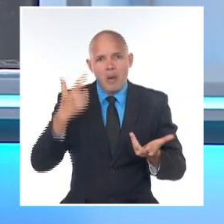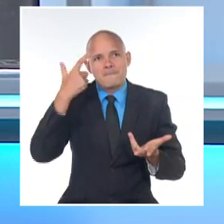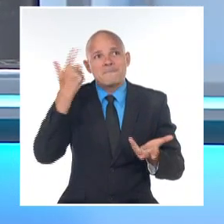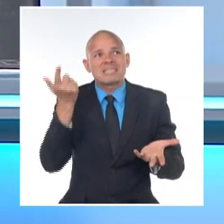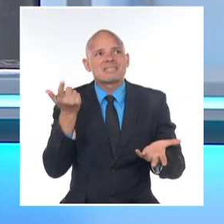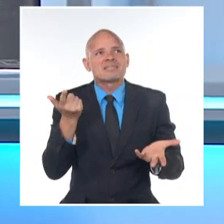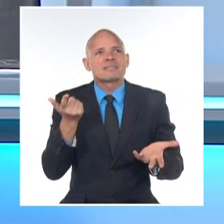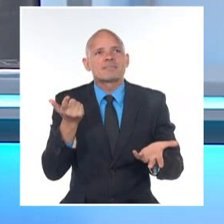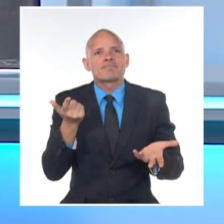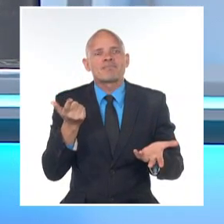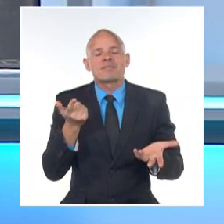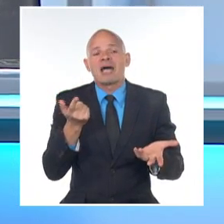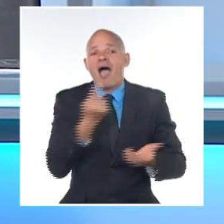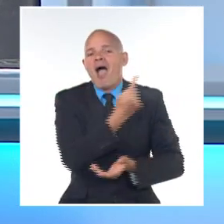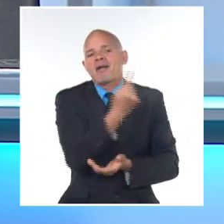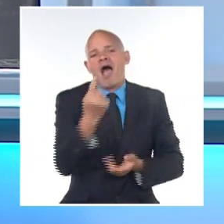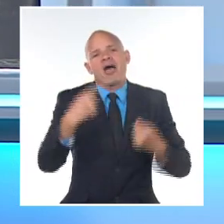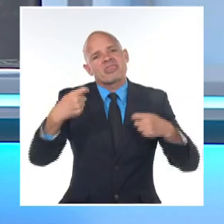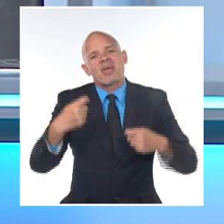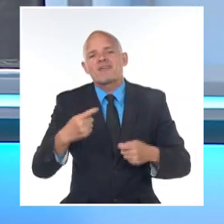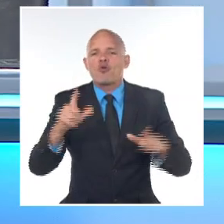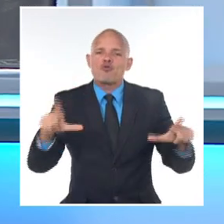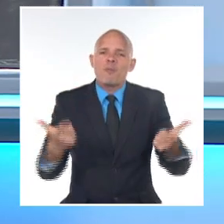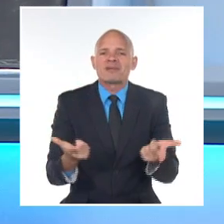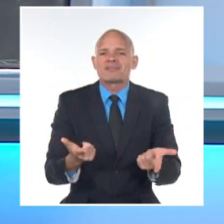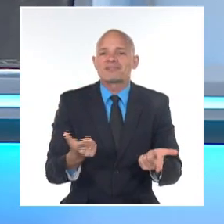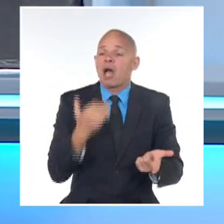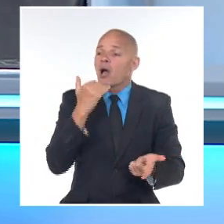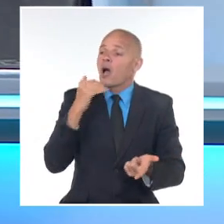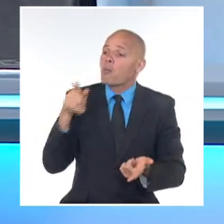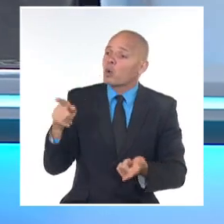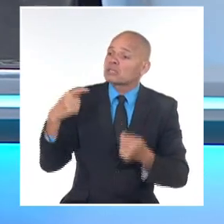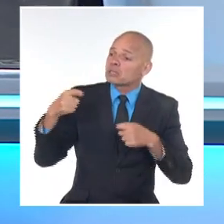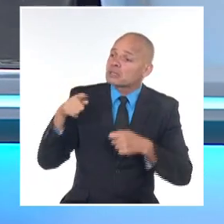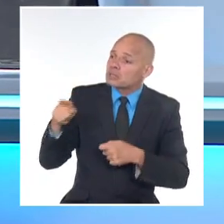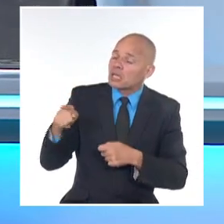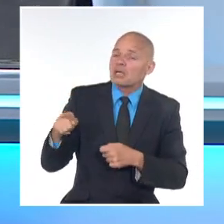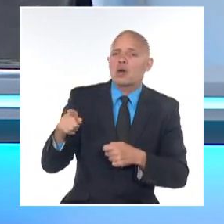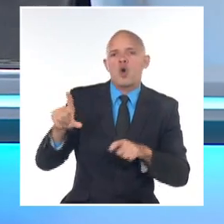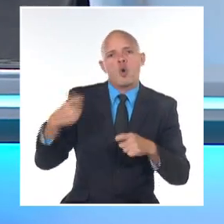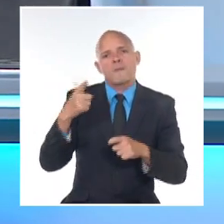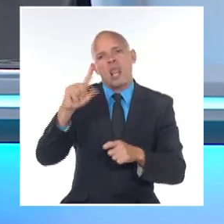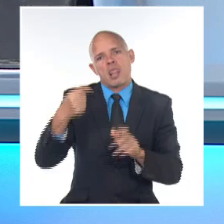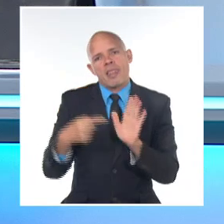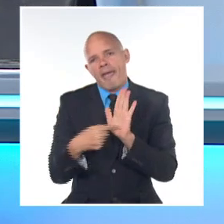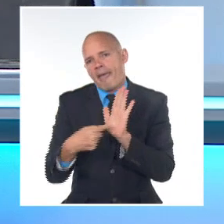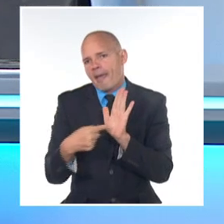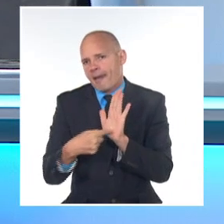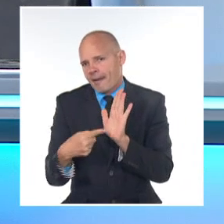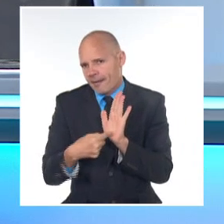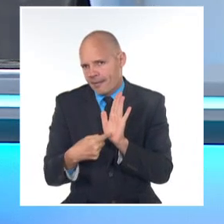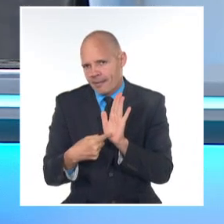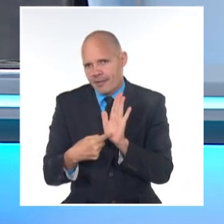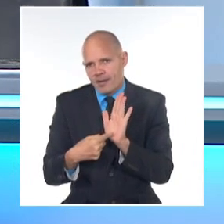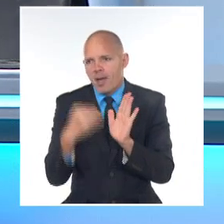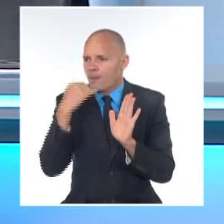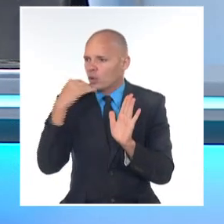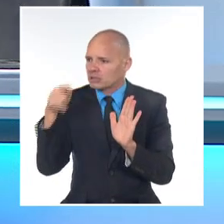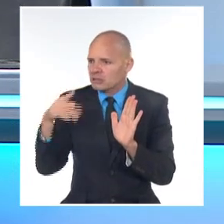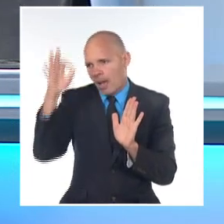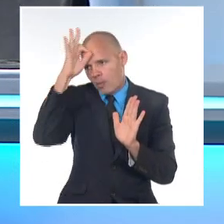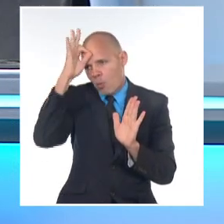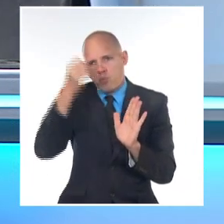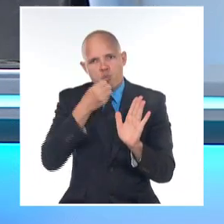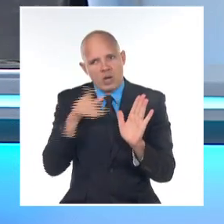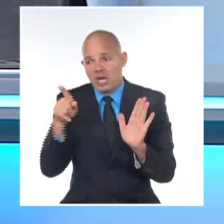cual haga las cosas como deben ser. Que el policía actúe todo el tiempo apegado a la más estricta legalidad y cumpliendo lo que tiene